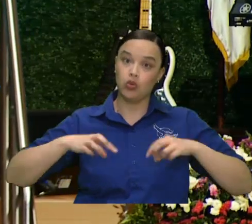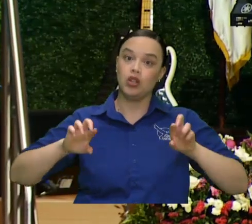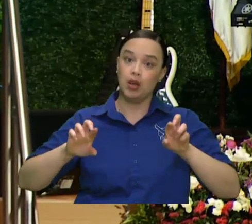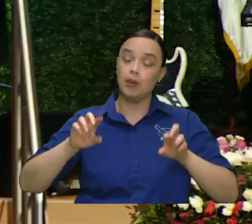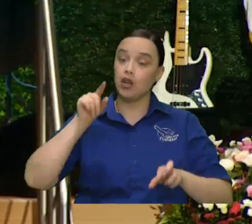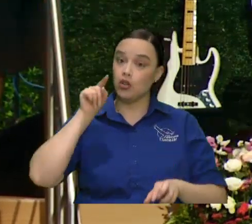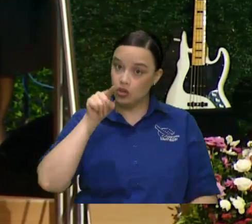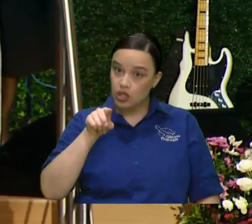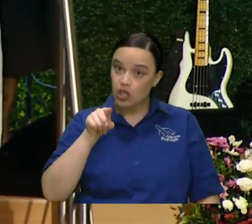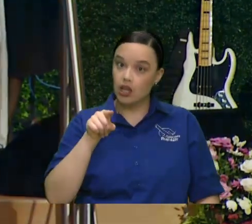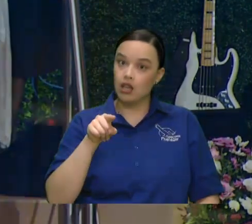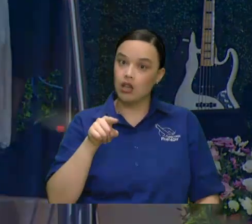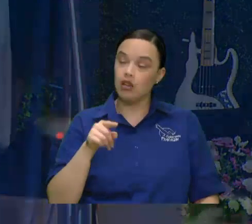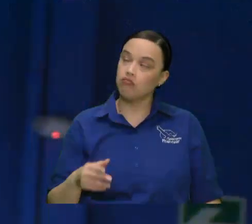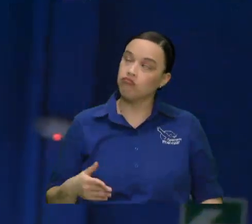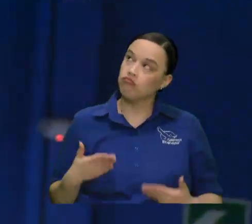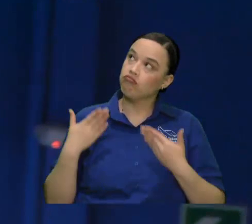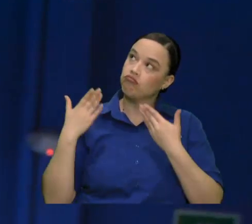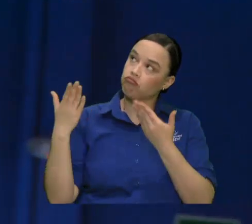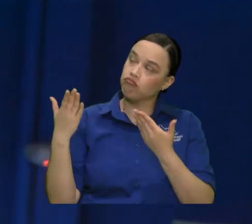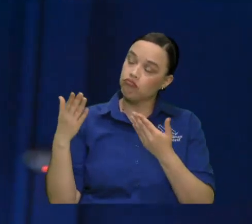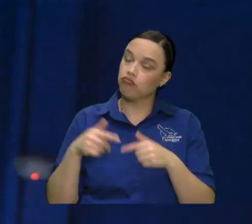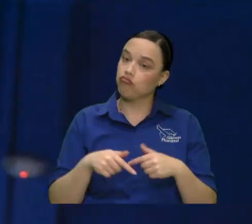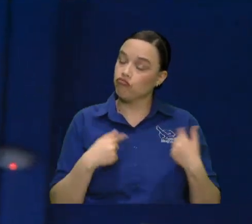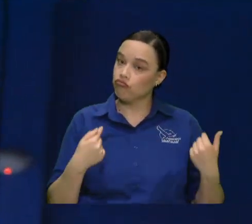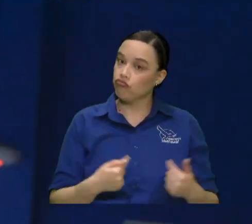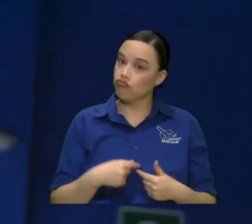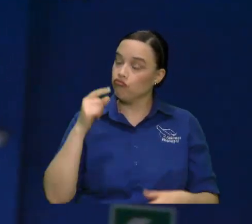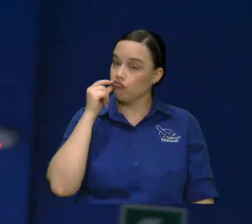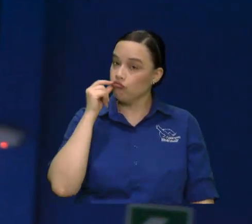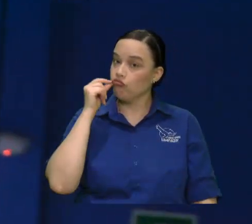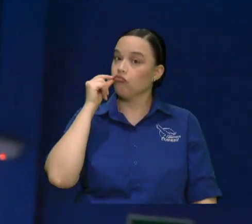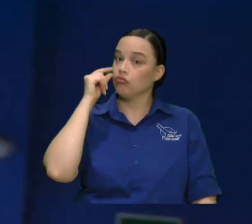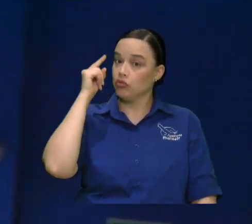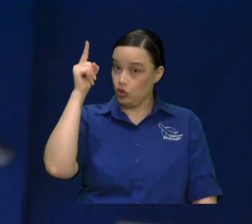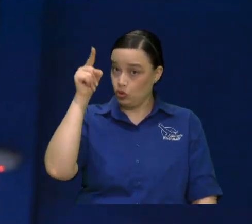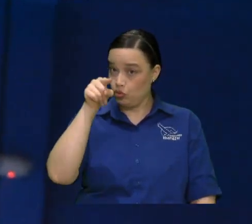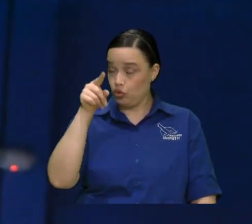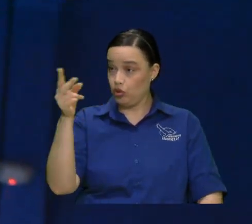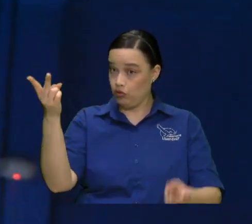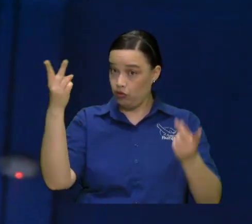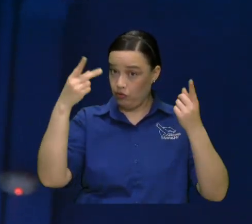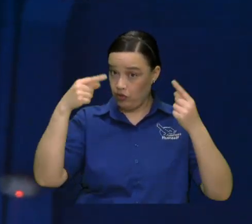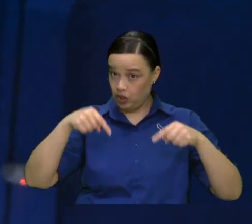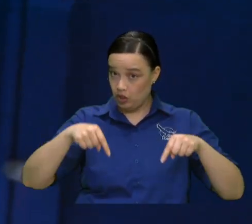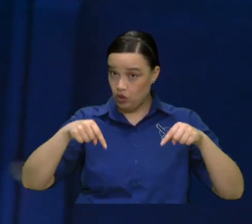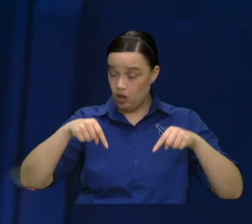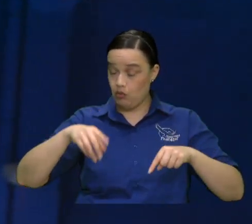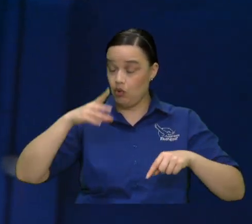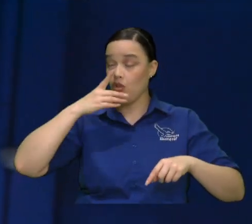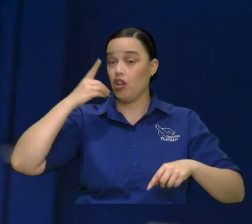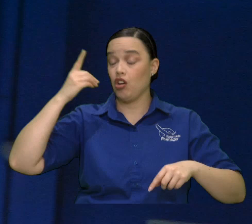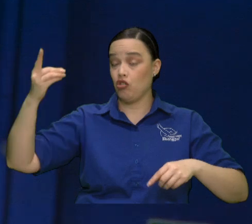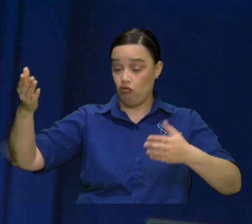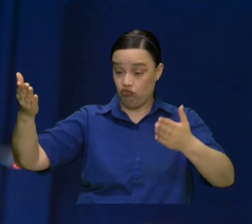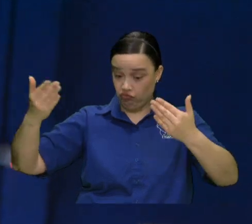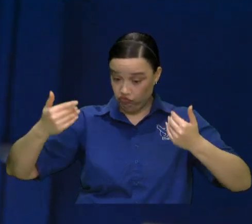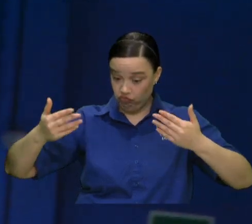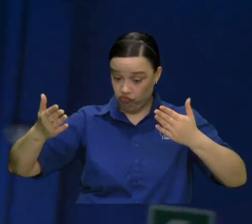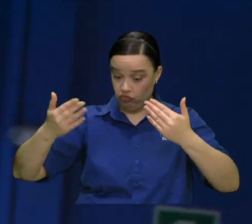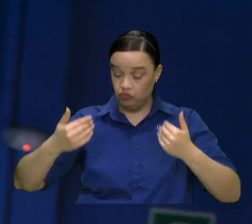que usted le entregue su corazón al señor jesucristo sabe que usted vino hoy porque dios lo trajo no porque usted ha querido